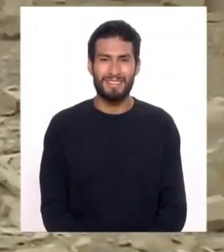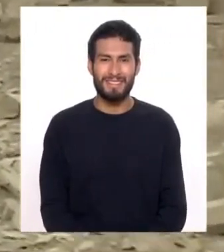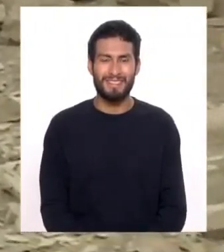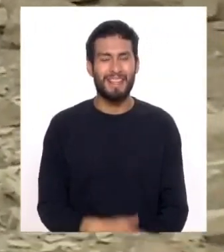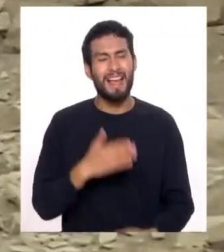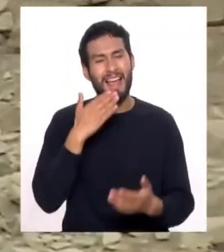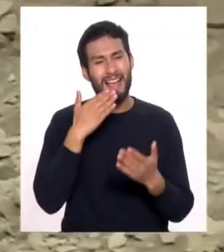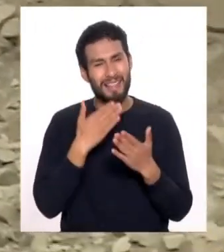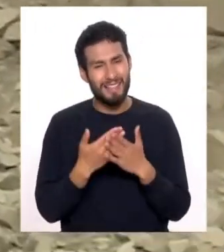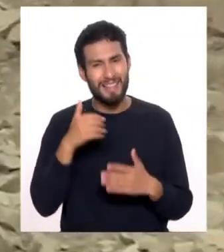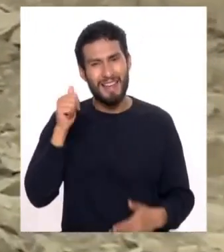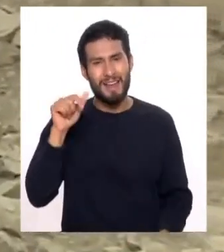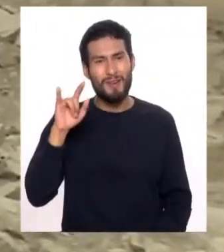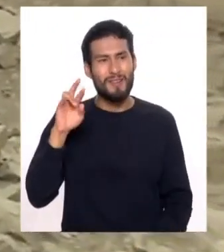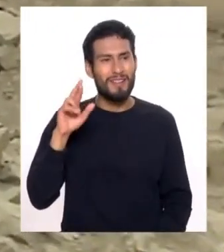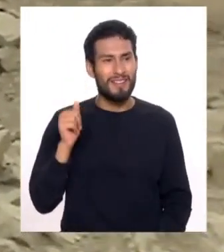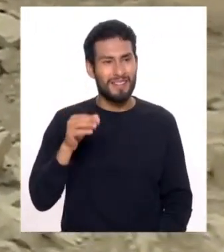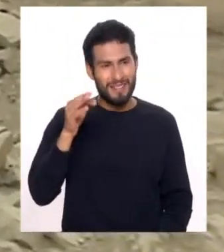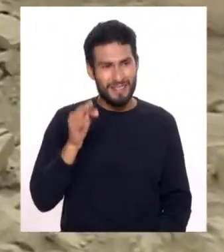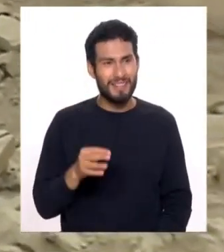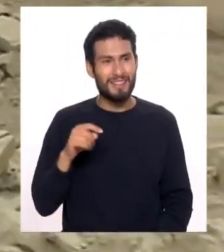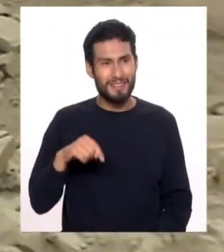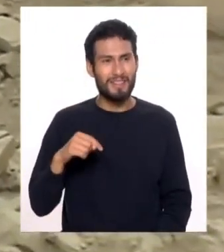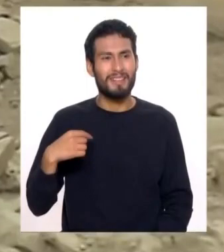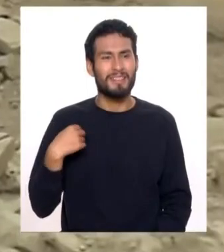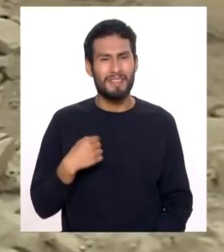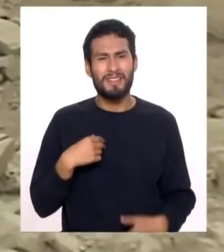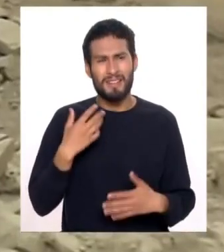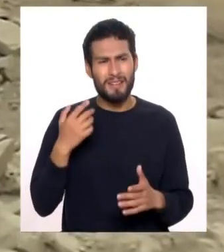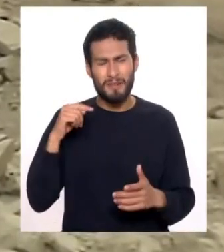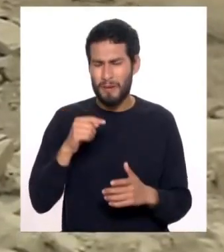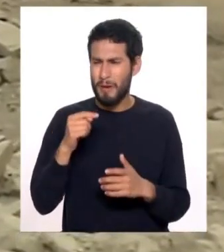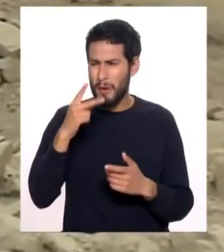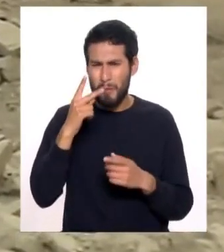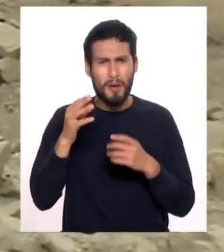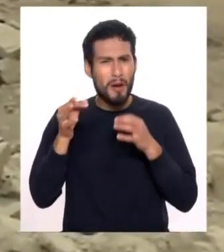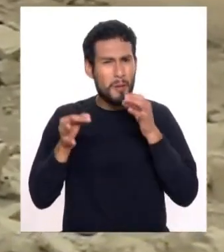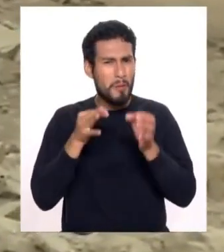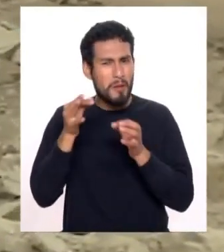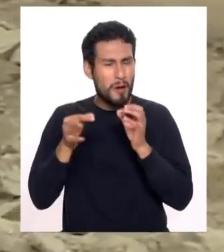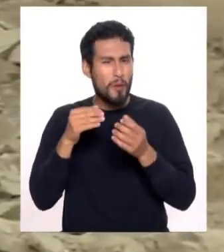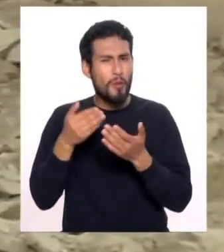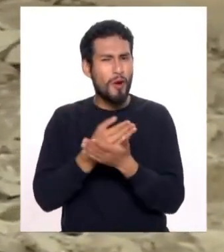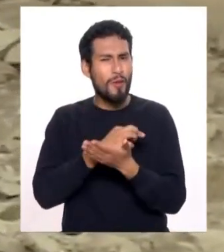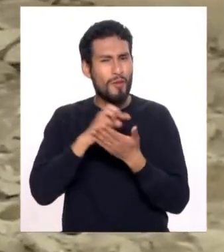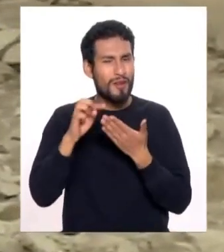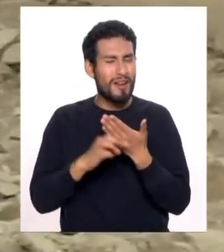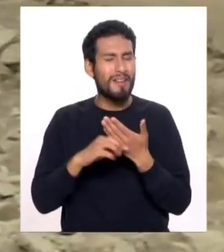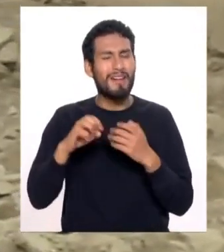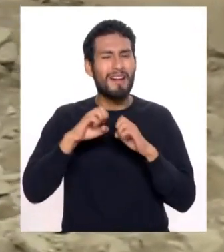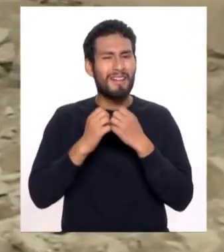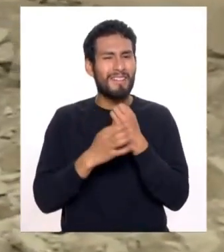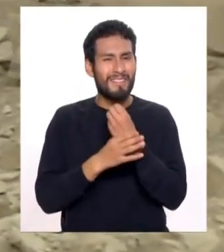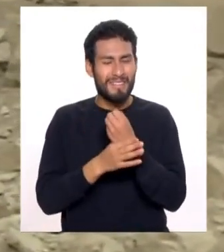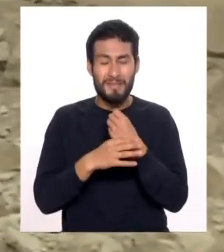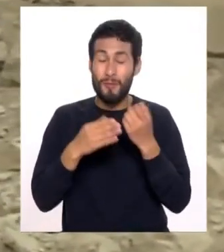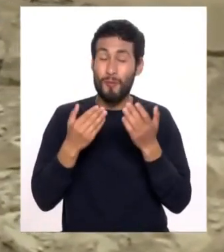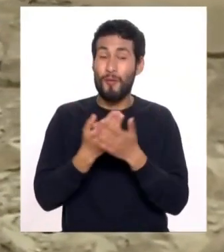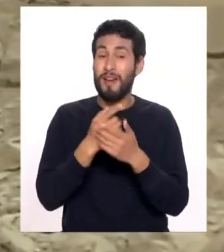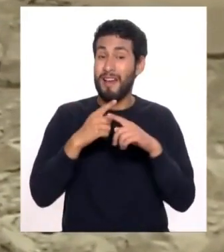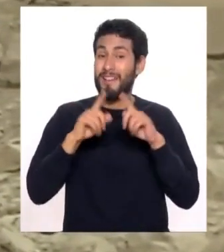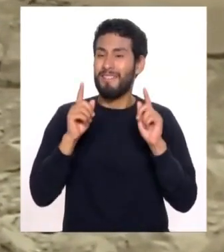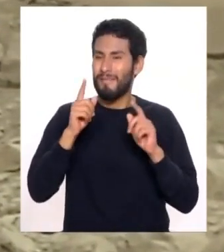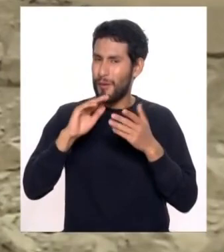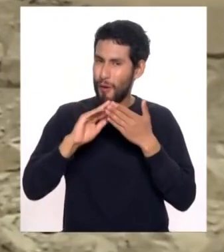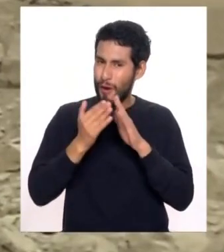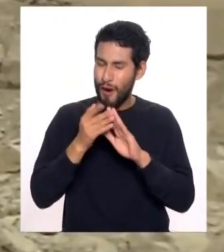Muchas gracias, Aura, la verdad. Estamos hoy día matizando este nuevo programa de Cuerpo Médico de una manera distinta con la